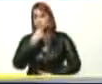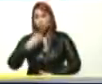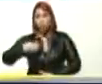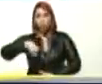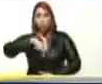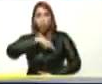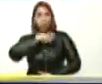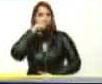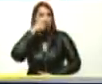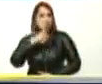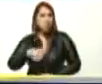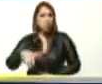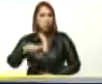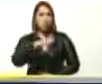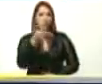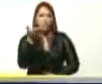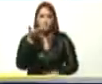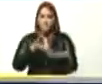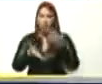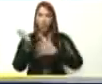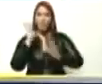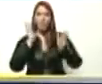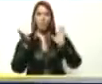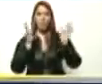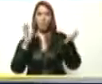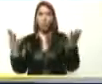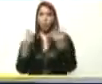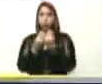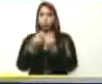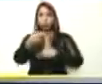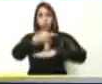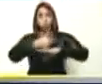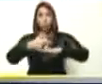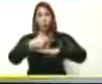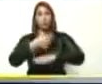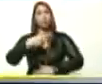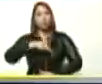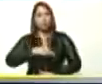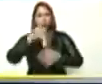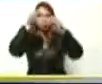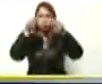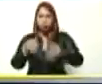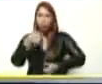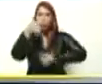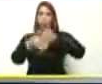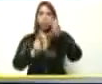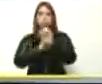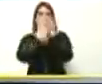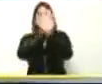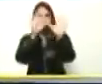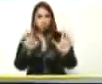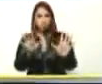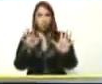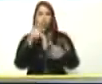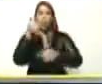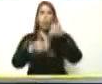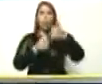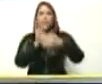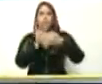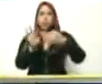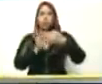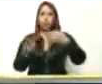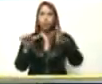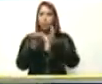pueblo, su interacción, con el gobierno, vamos a definir, muy claramente, las funciones, donde